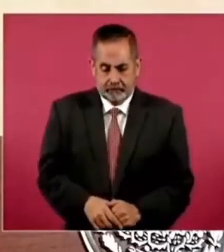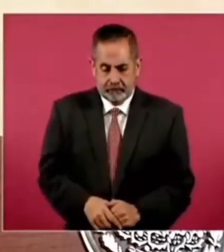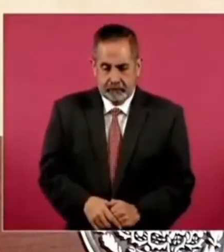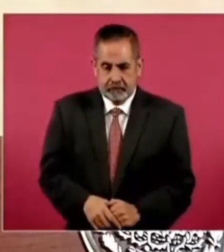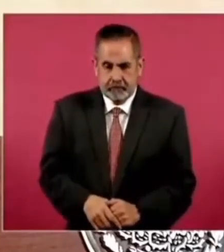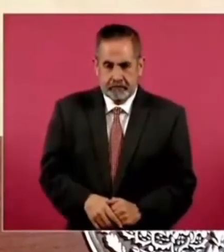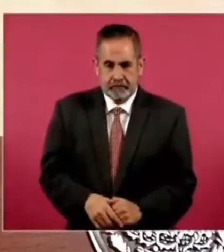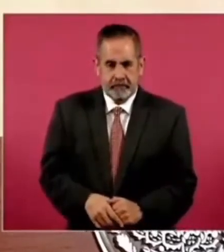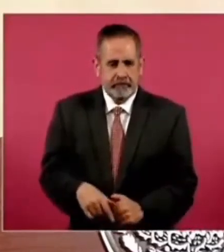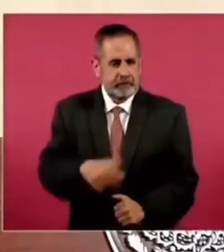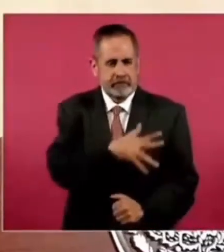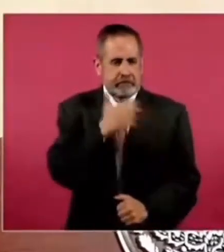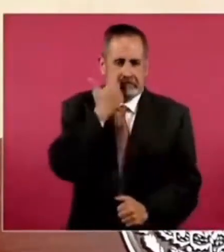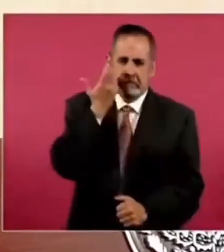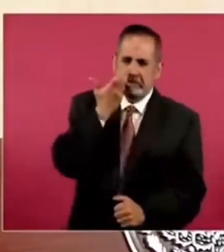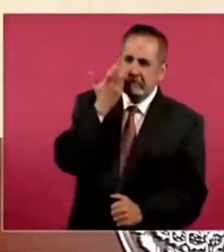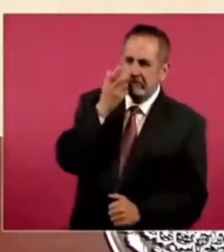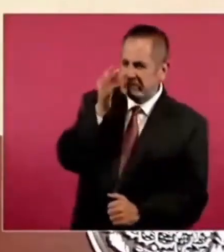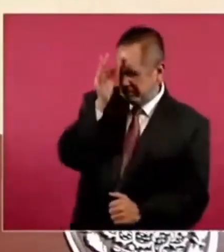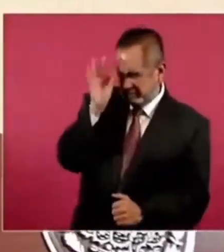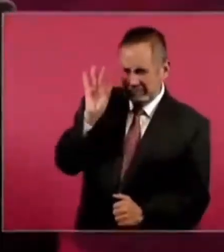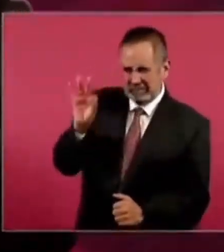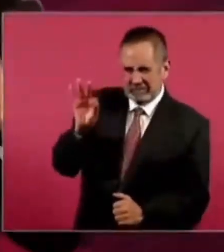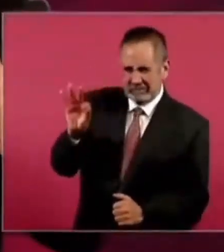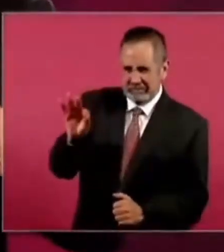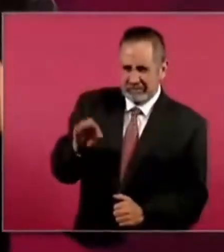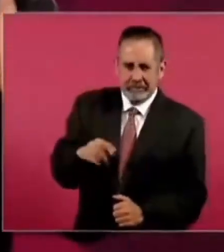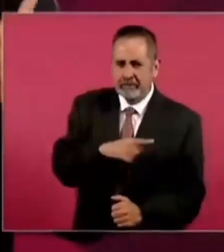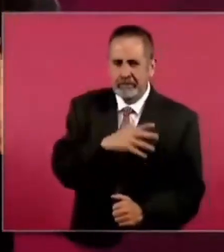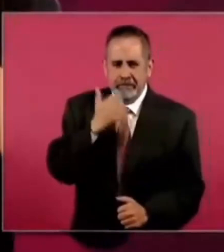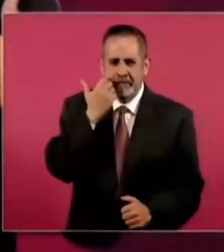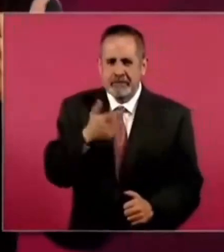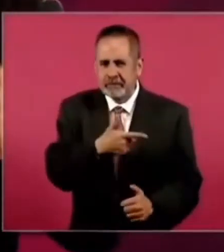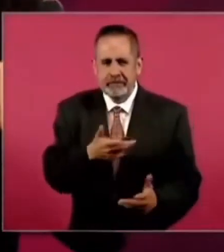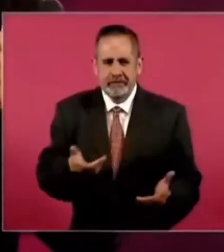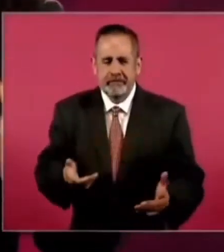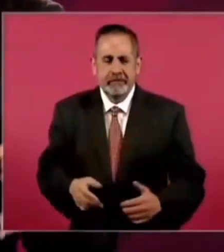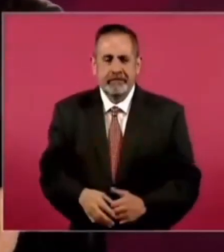muy tendenciosos quisieron, ¿no?,